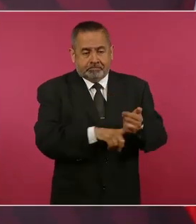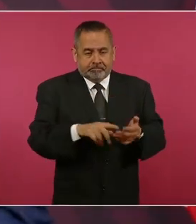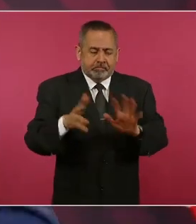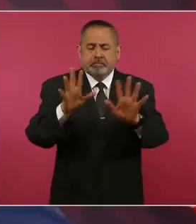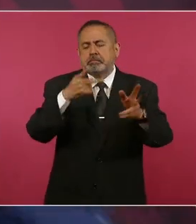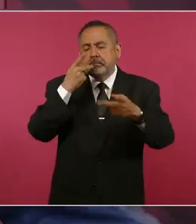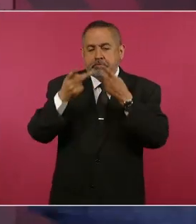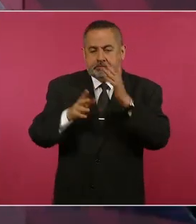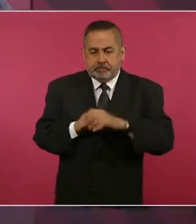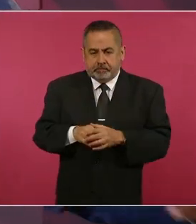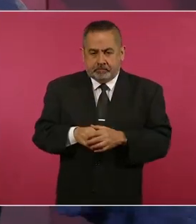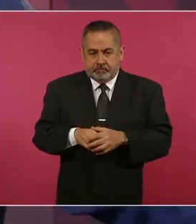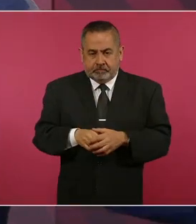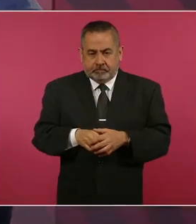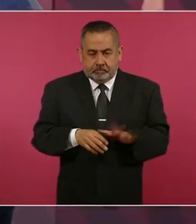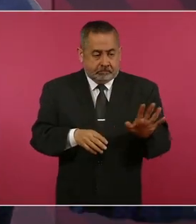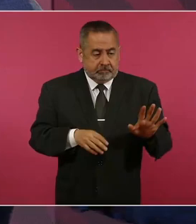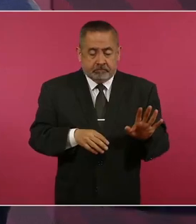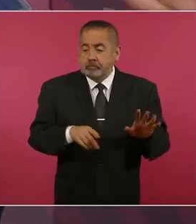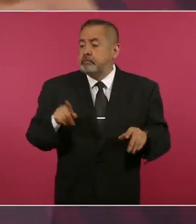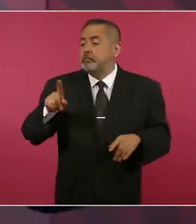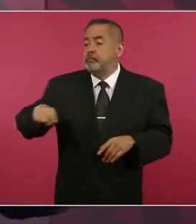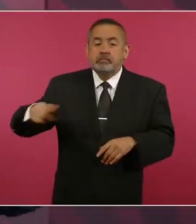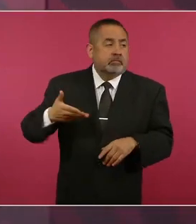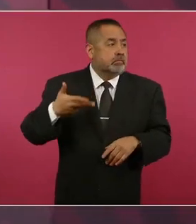Estoy hablando de lo que no está reclamado.